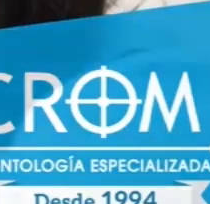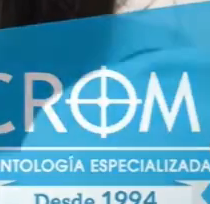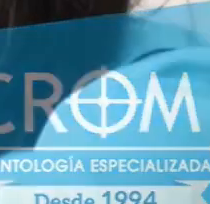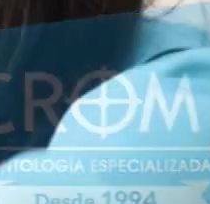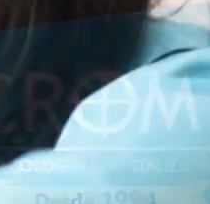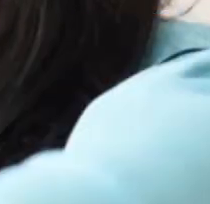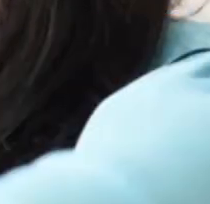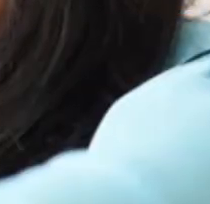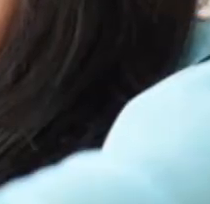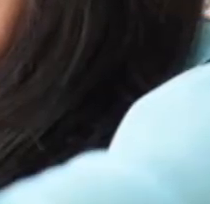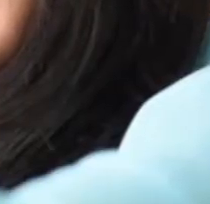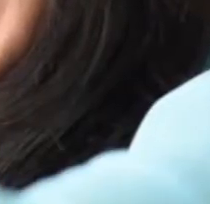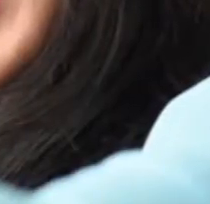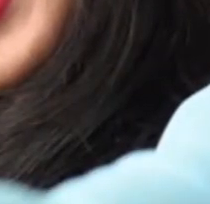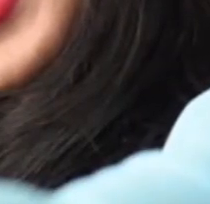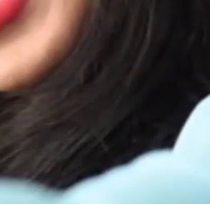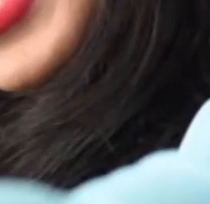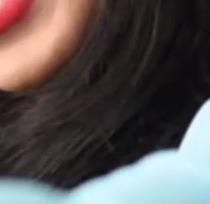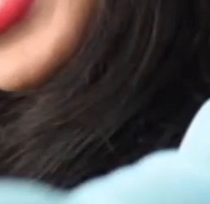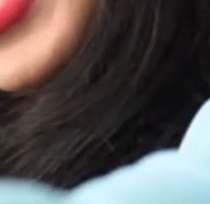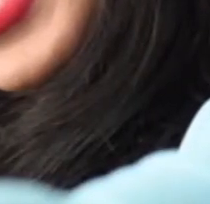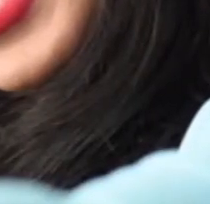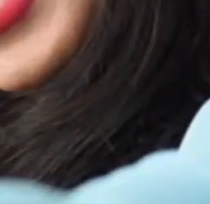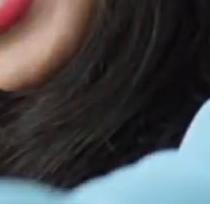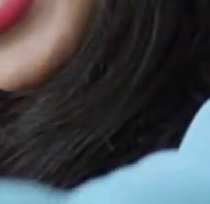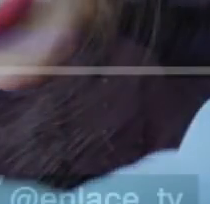es odontología especializada.